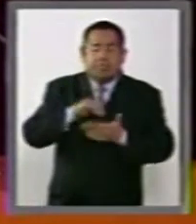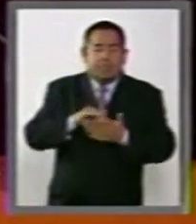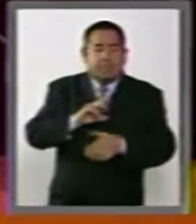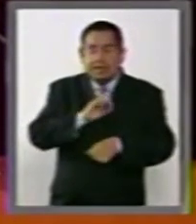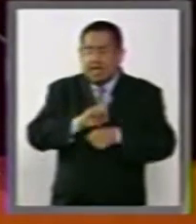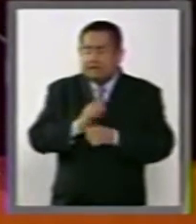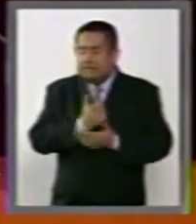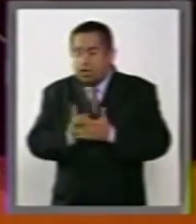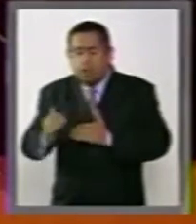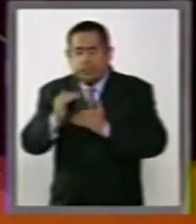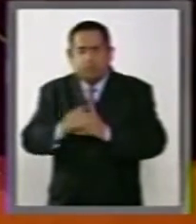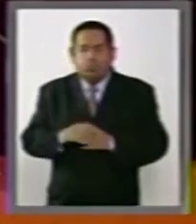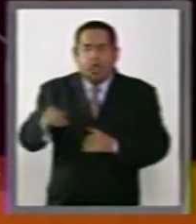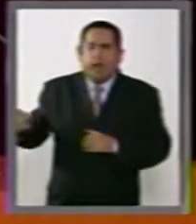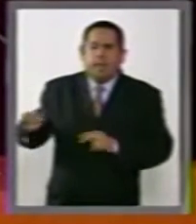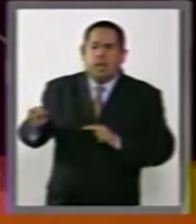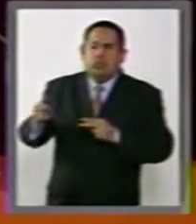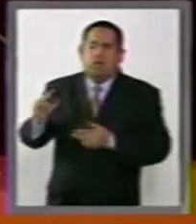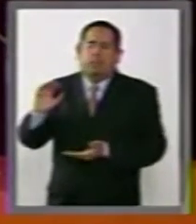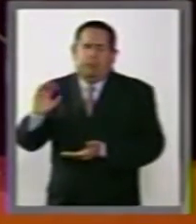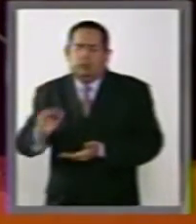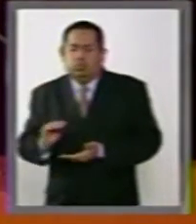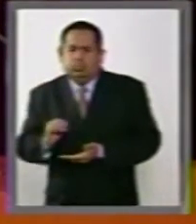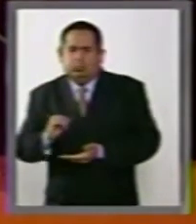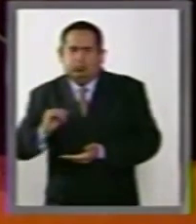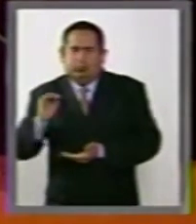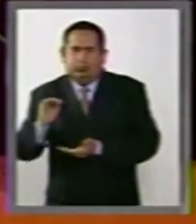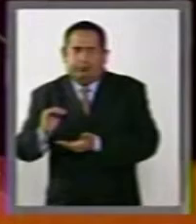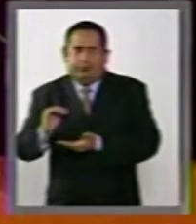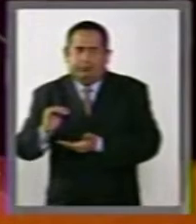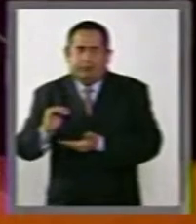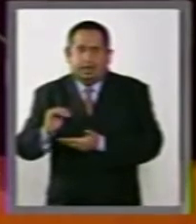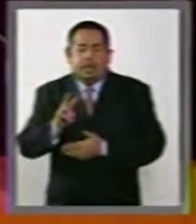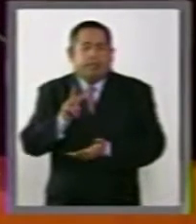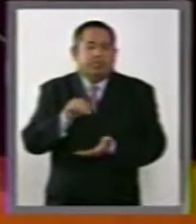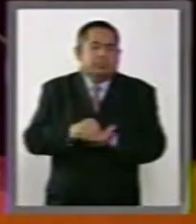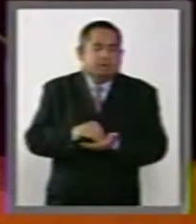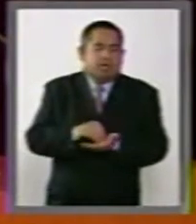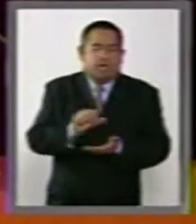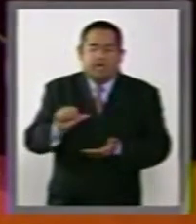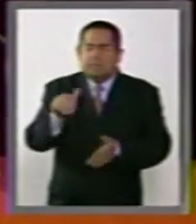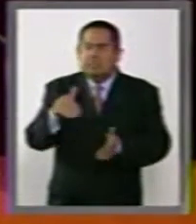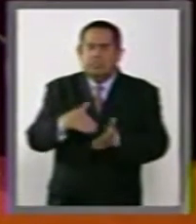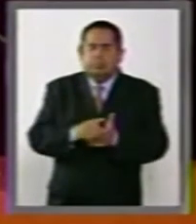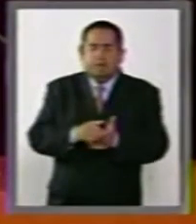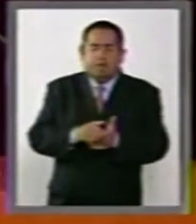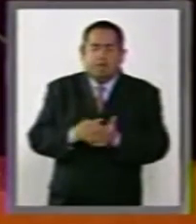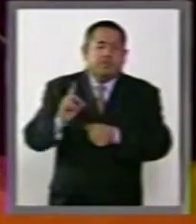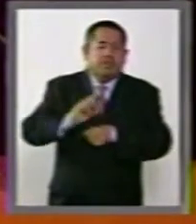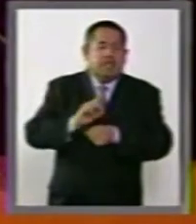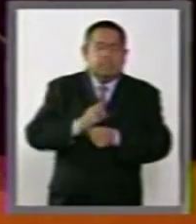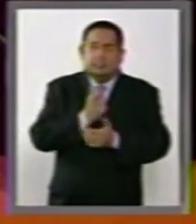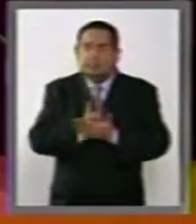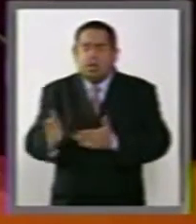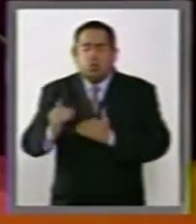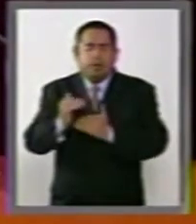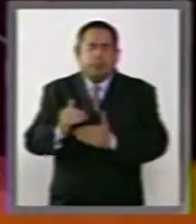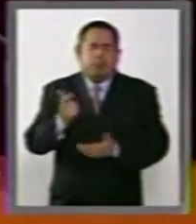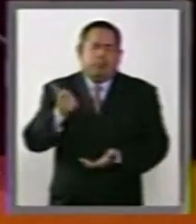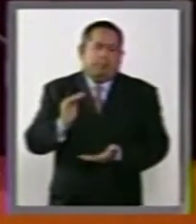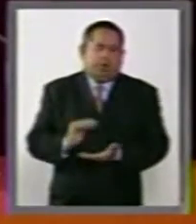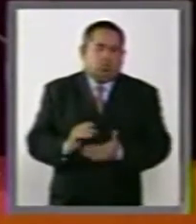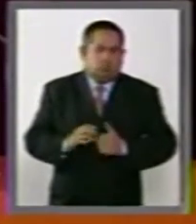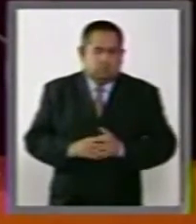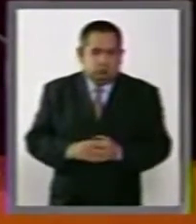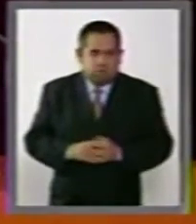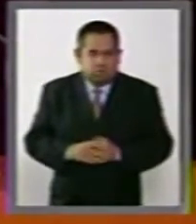mínimo y allá pues les hicieron una rebajita y se los dejaron de 3.000 a 6.000 días de salario mínimo.